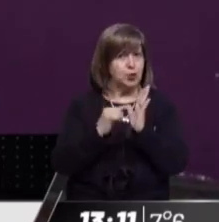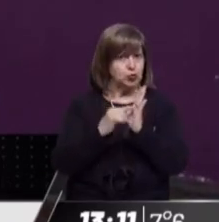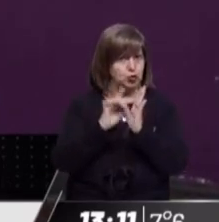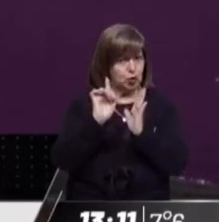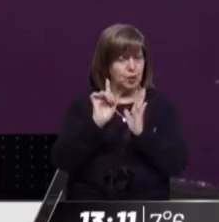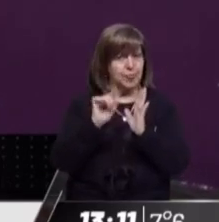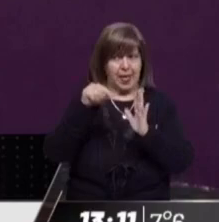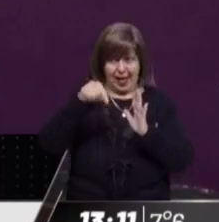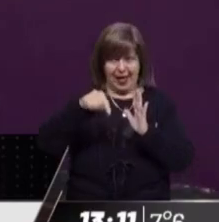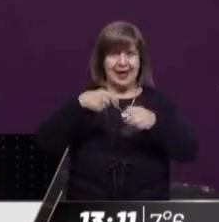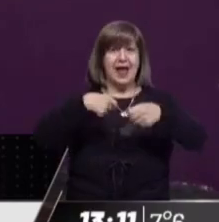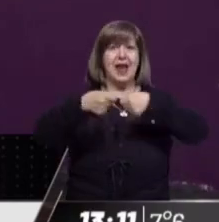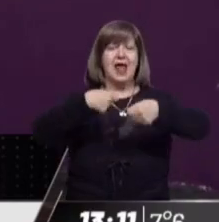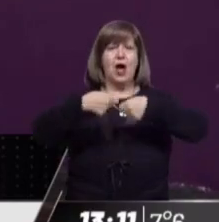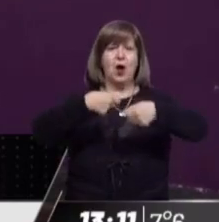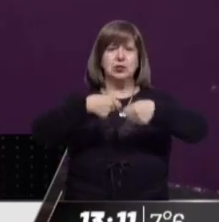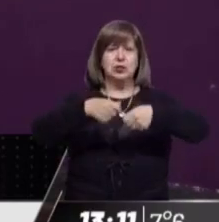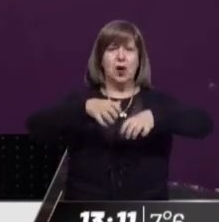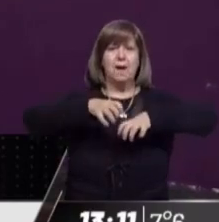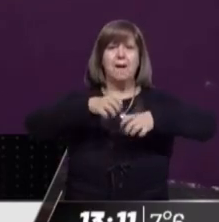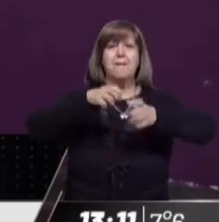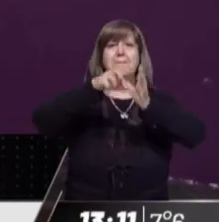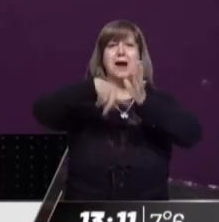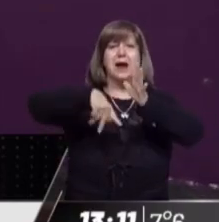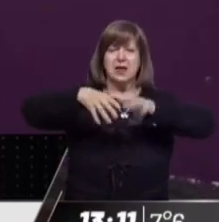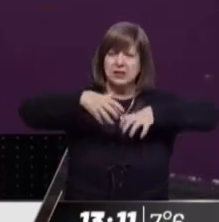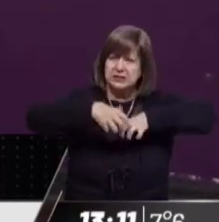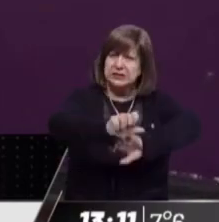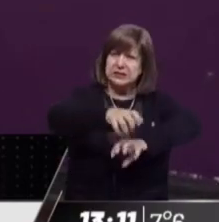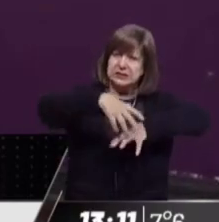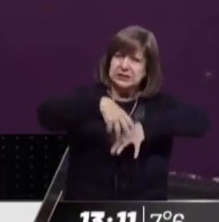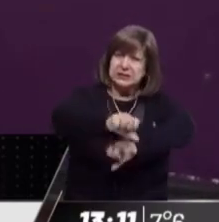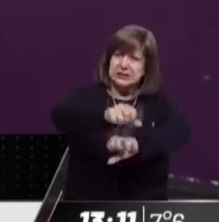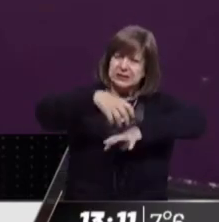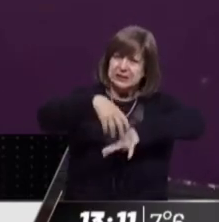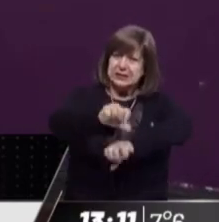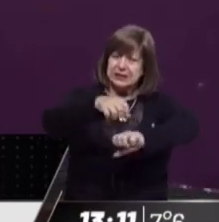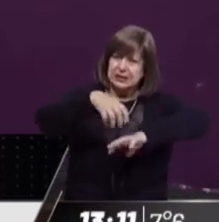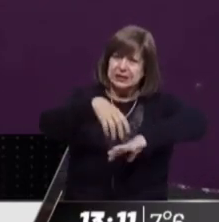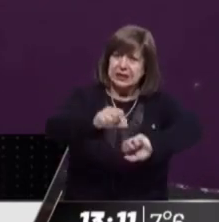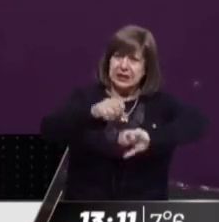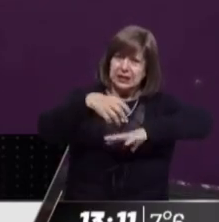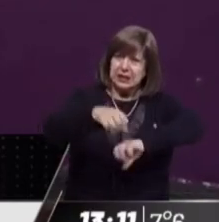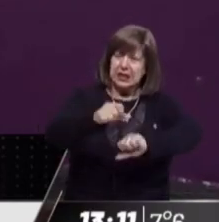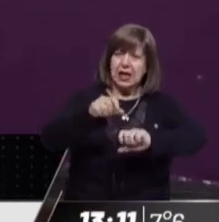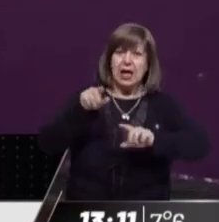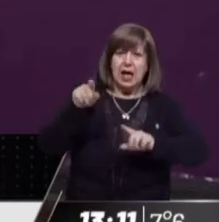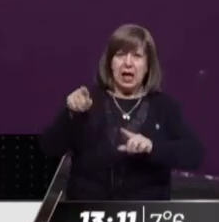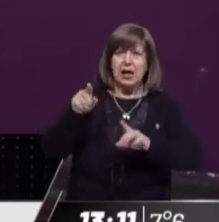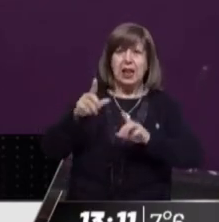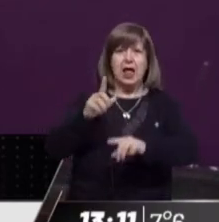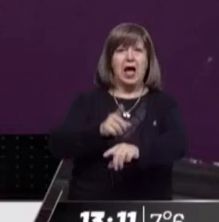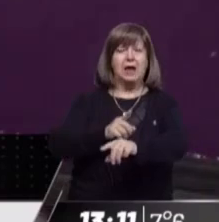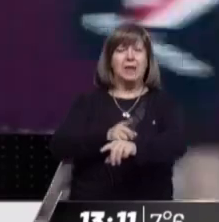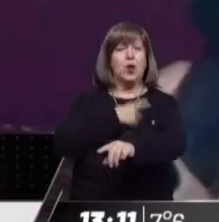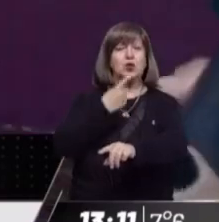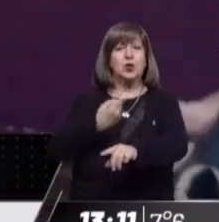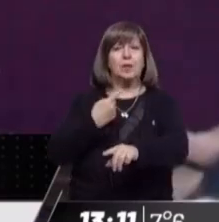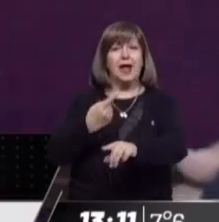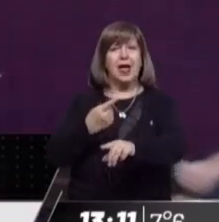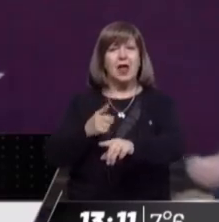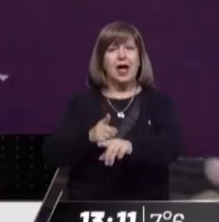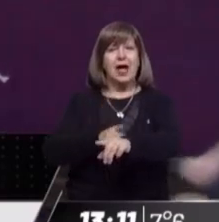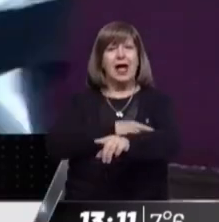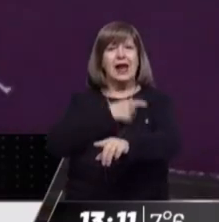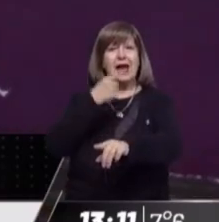que es muy sacrificado Pero él estaba acostumbrado a trabajar en seguridad y en un